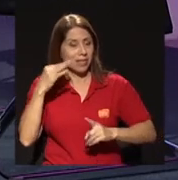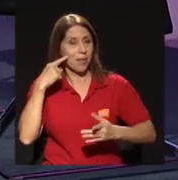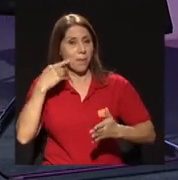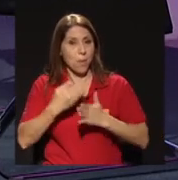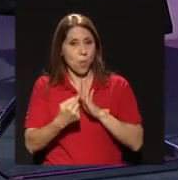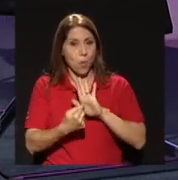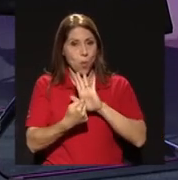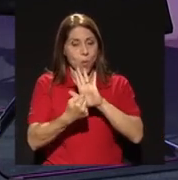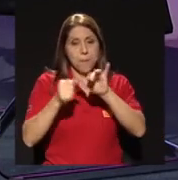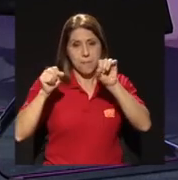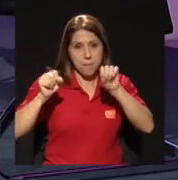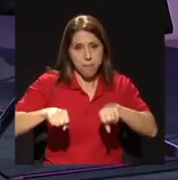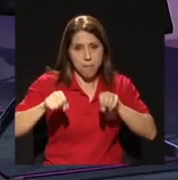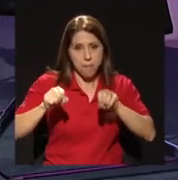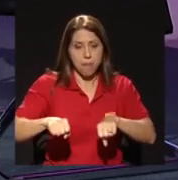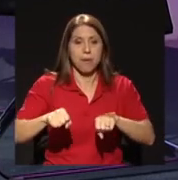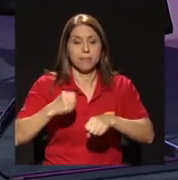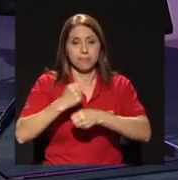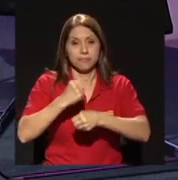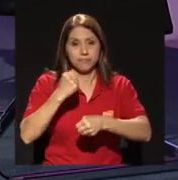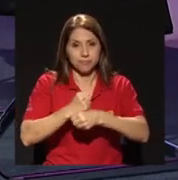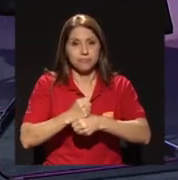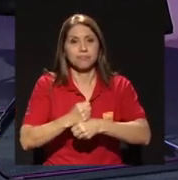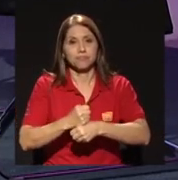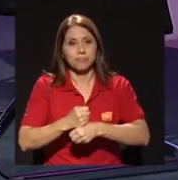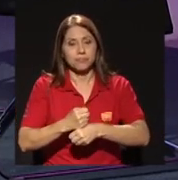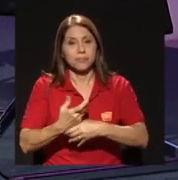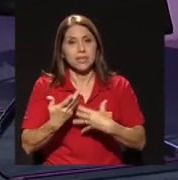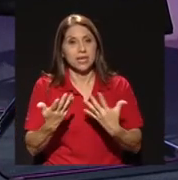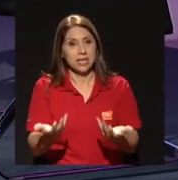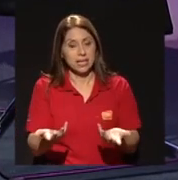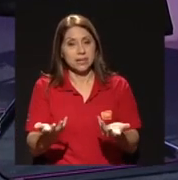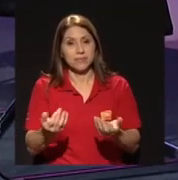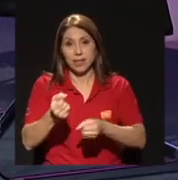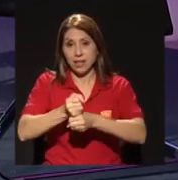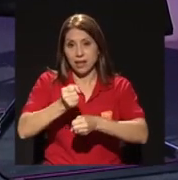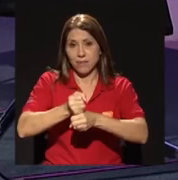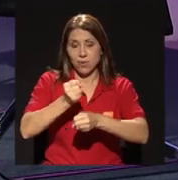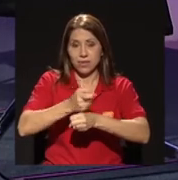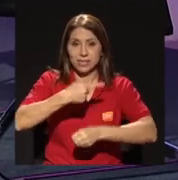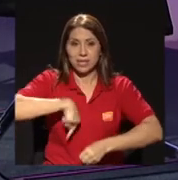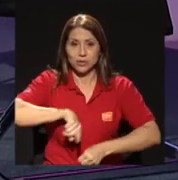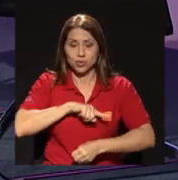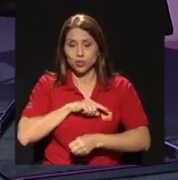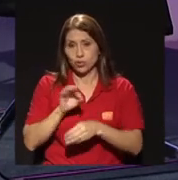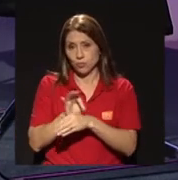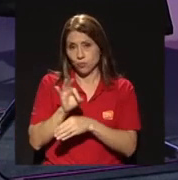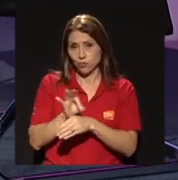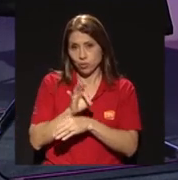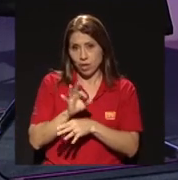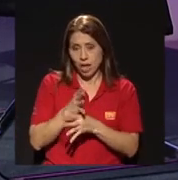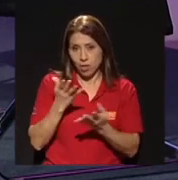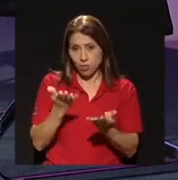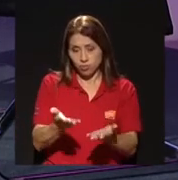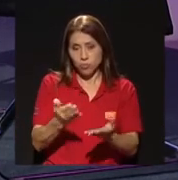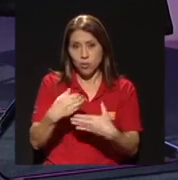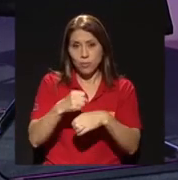capacidad para poder desempeñarlo. Y en las labores donde hemos funcionado o donde hemos estado,